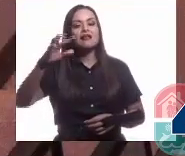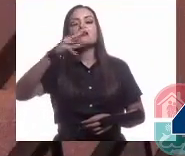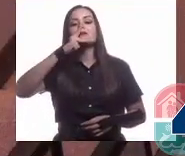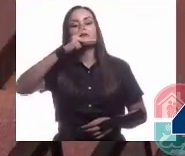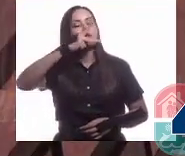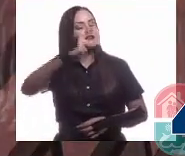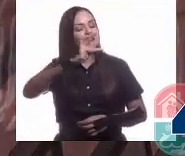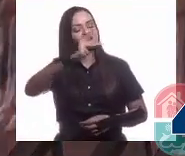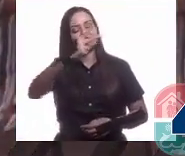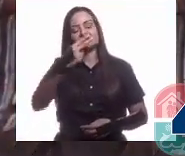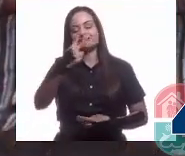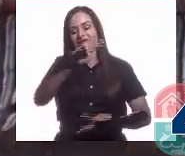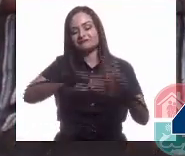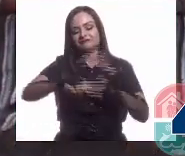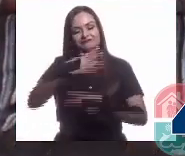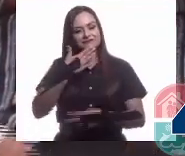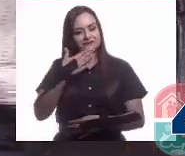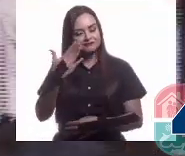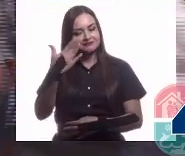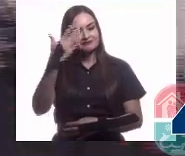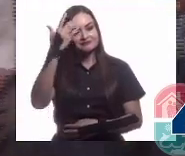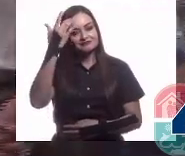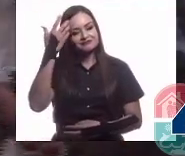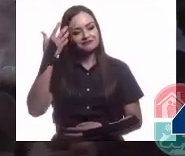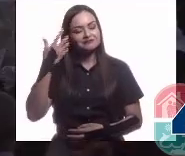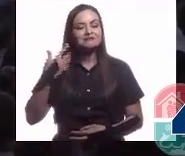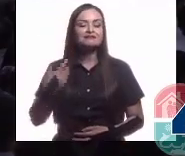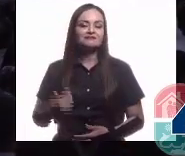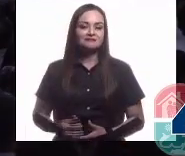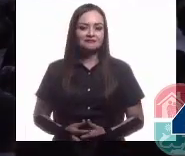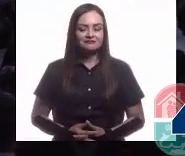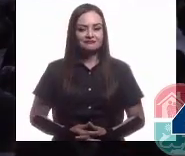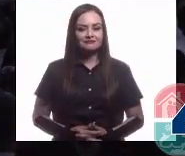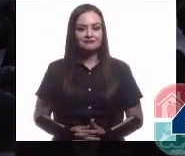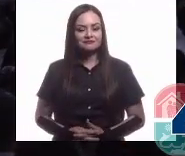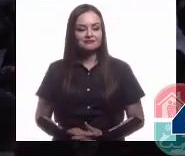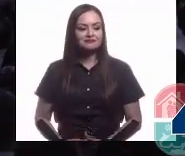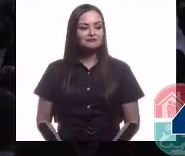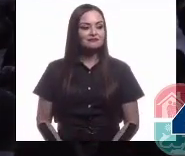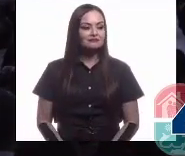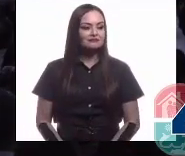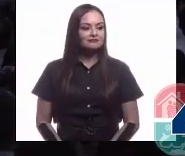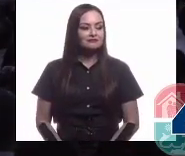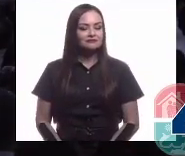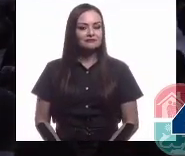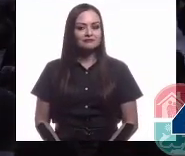mismo nombre a este escenario. Campeón, felicidades.